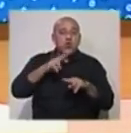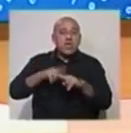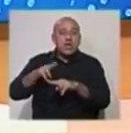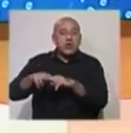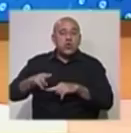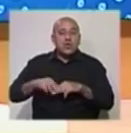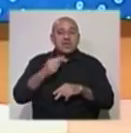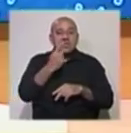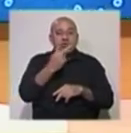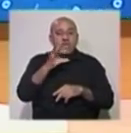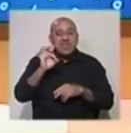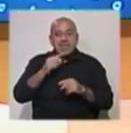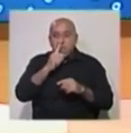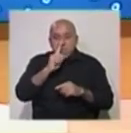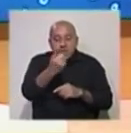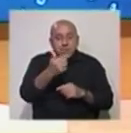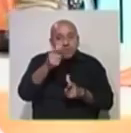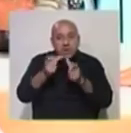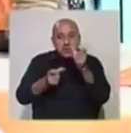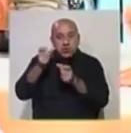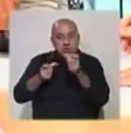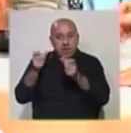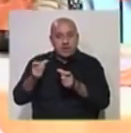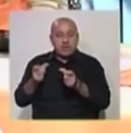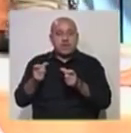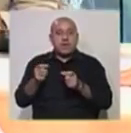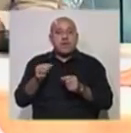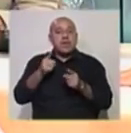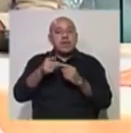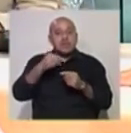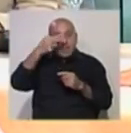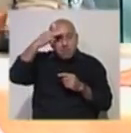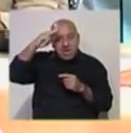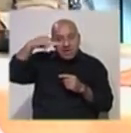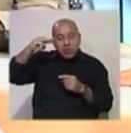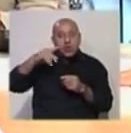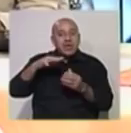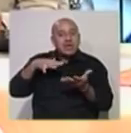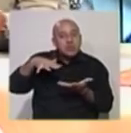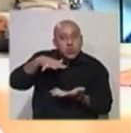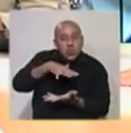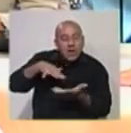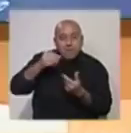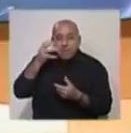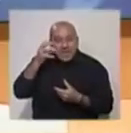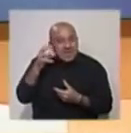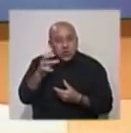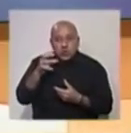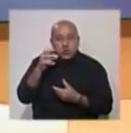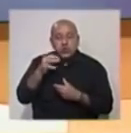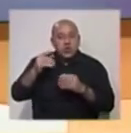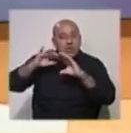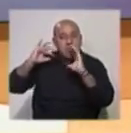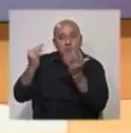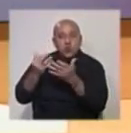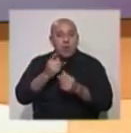120.000 personas. Sí, para los periodistas es uno de los lugares más peligrosos del mundo para trabajar. Es el lugar más peligroso para los periodistas,